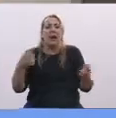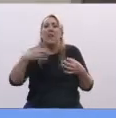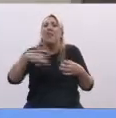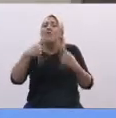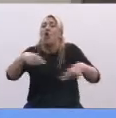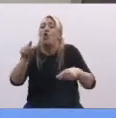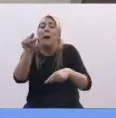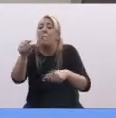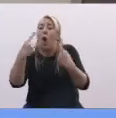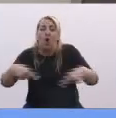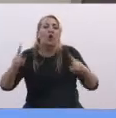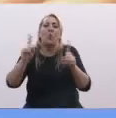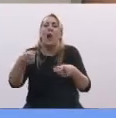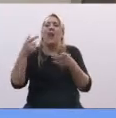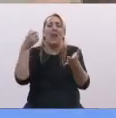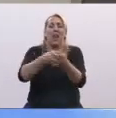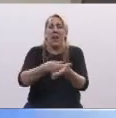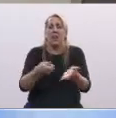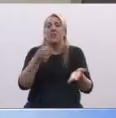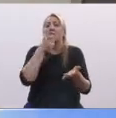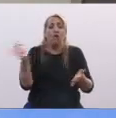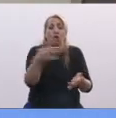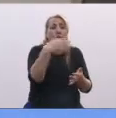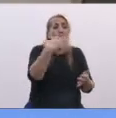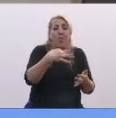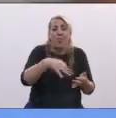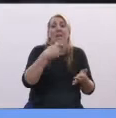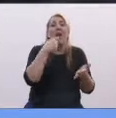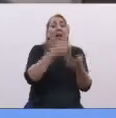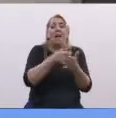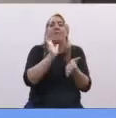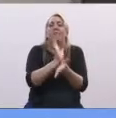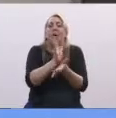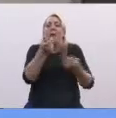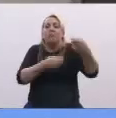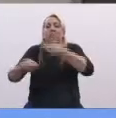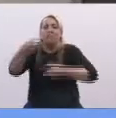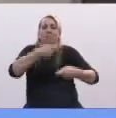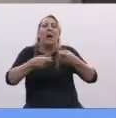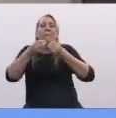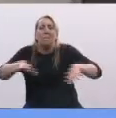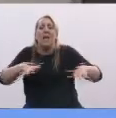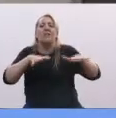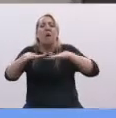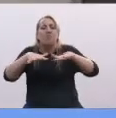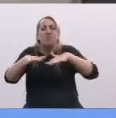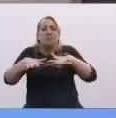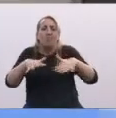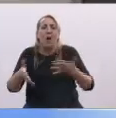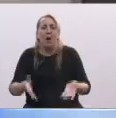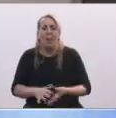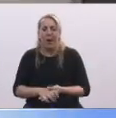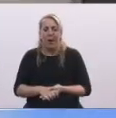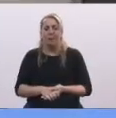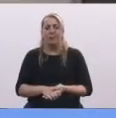lo poquito que tienen. Si todos van a invertir, se empieza a mover, esa pizzería no cierra, esa otra, esa que iba a comprar una